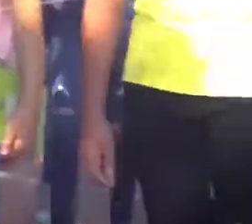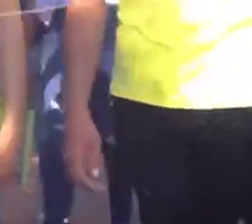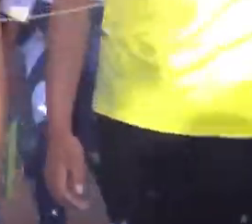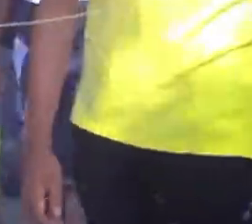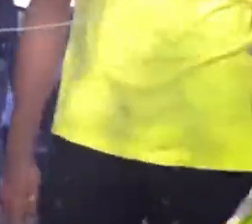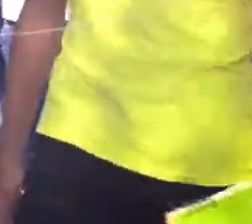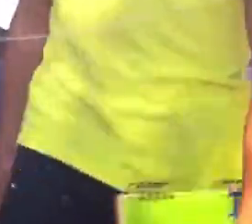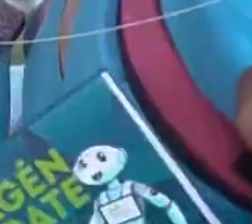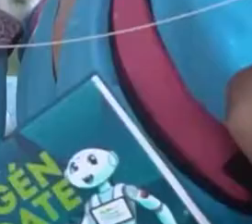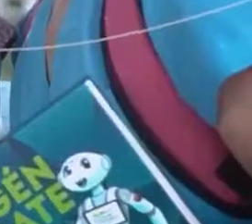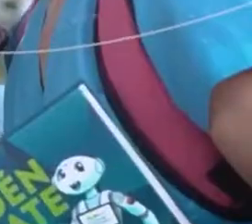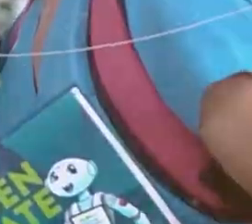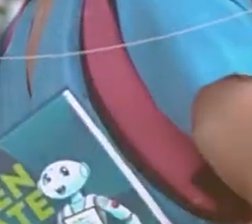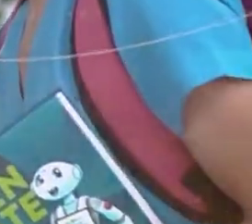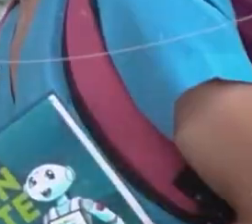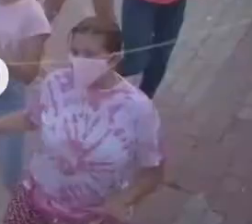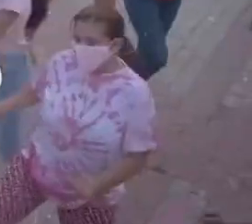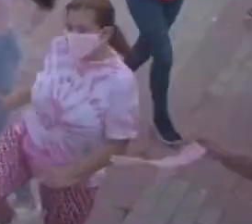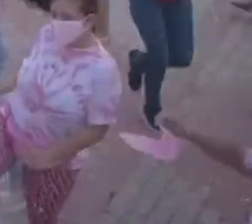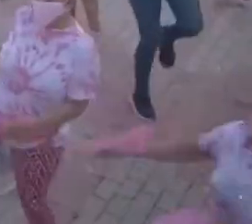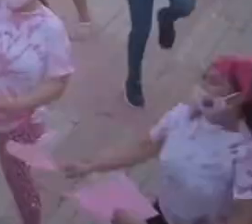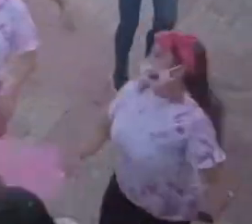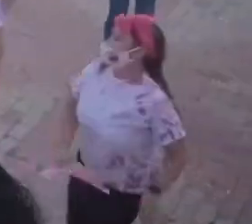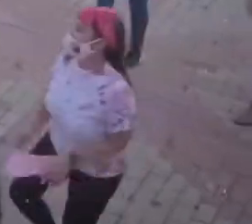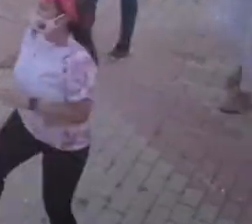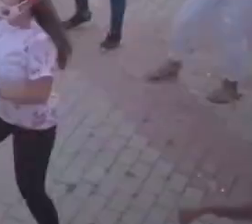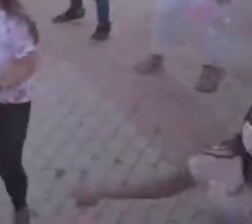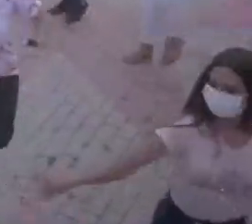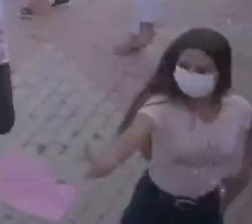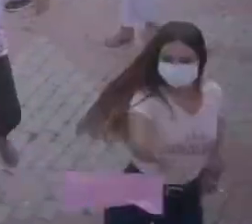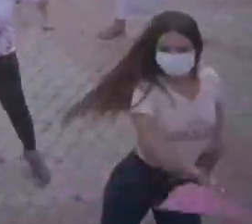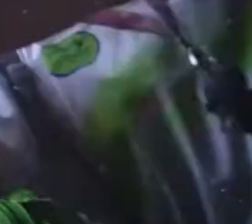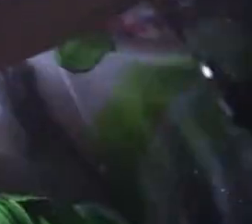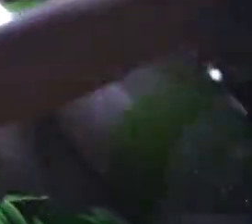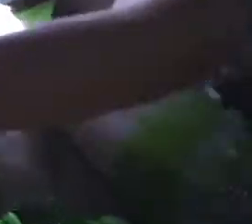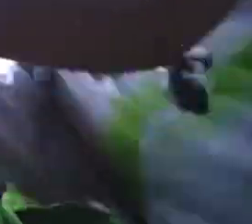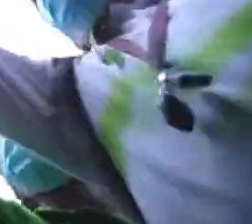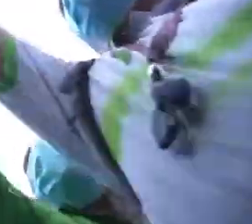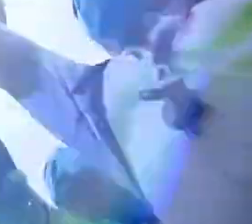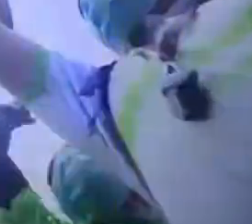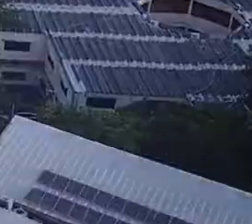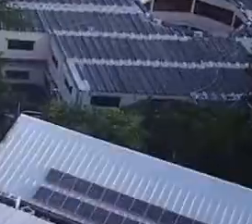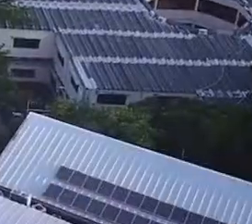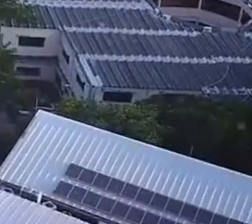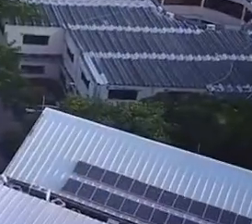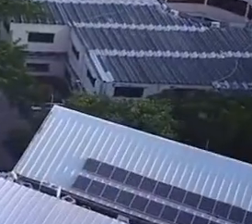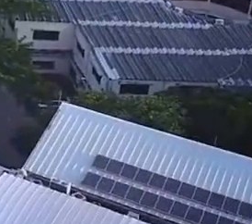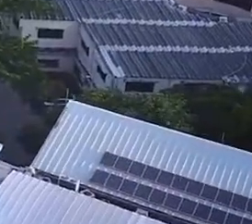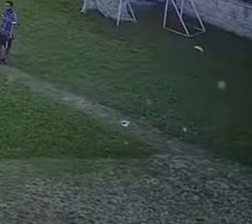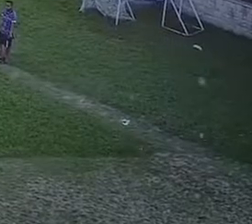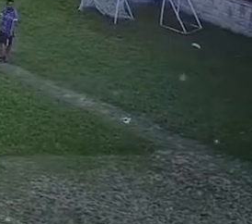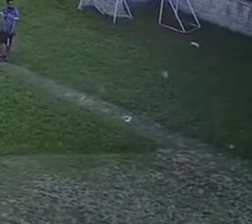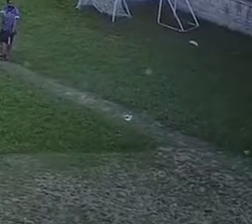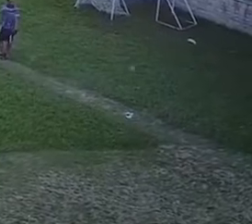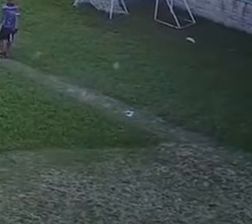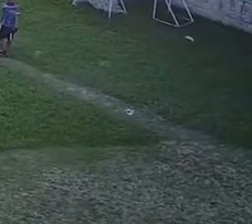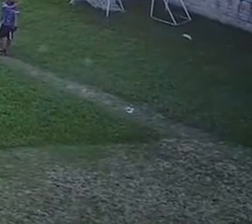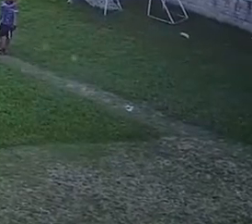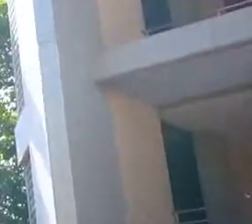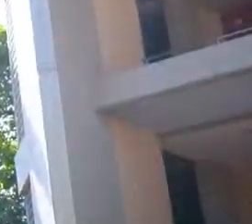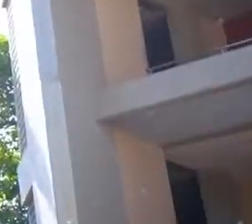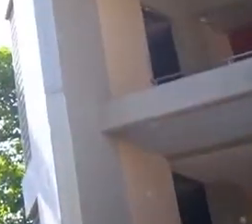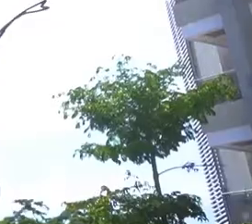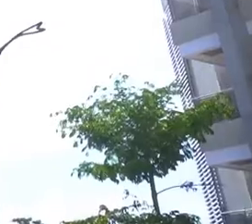Somos el orgullo del Magdalena. Somos la esperanza del territorio.